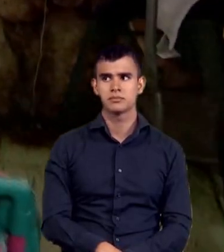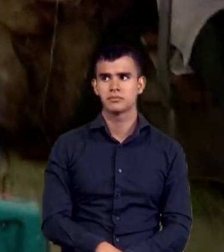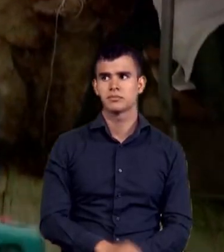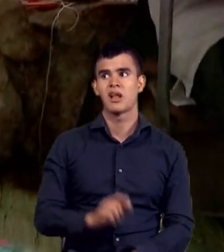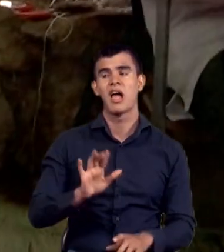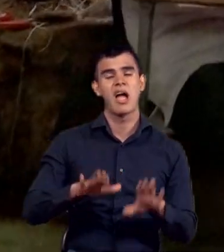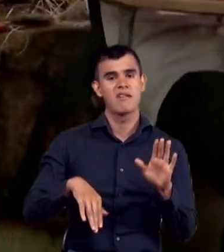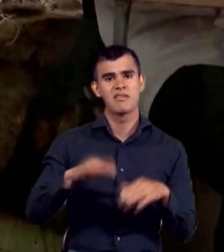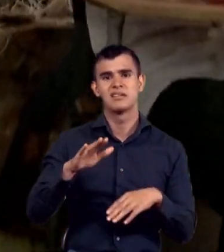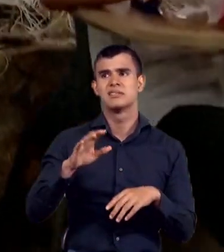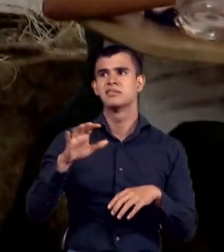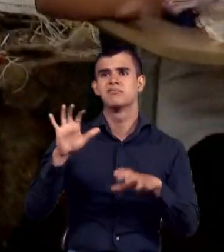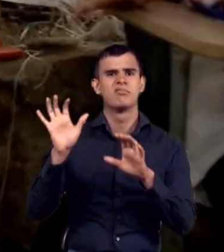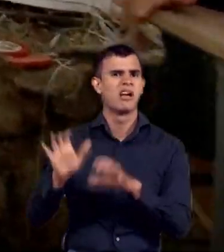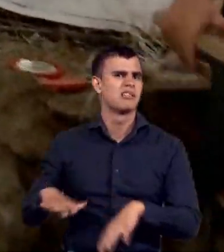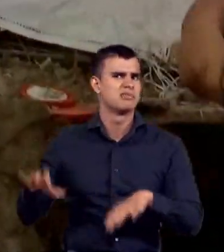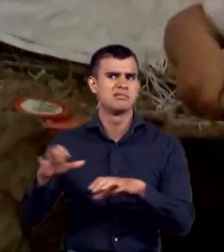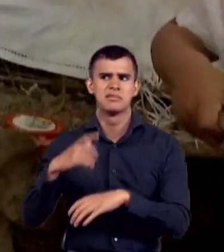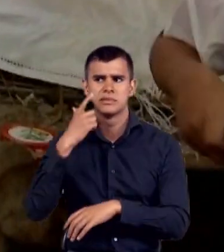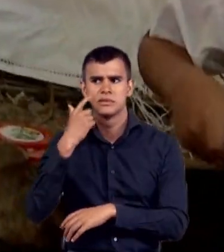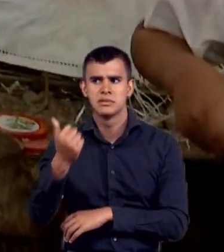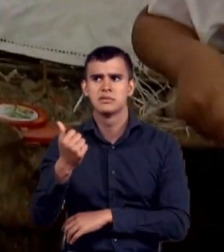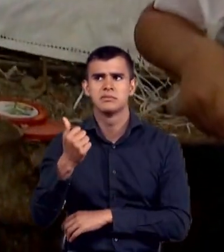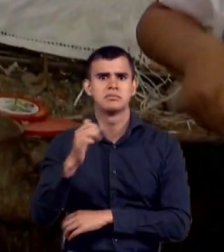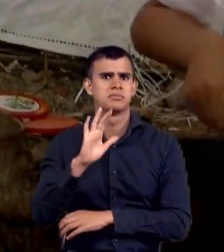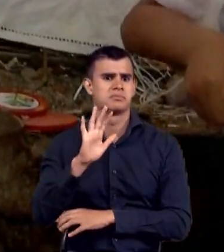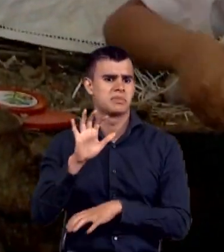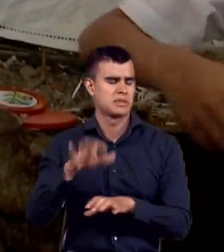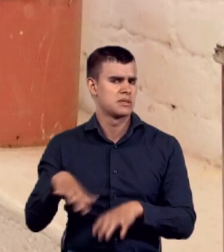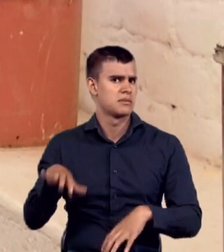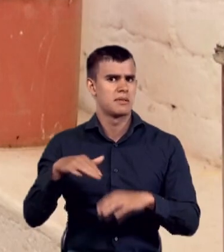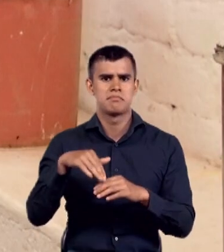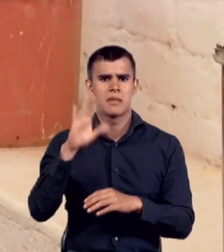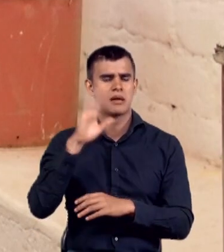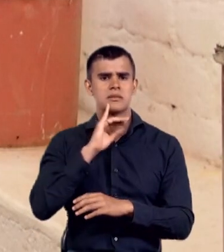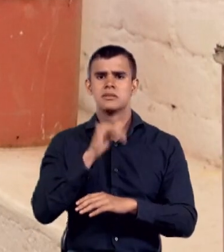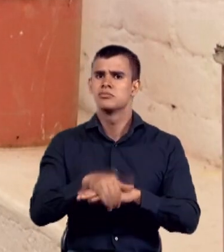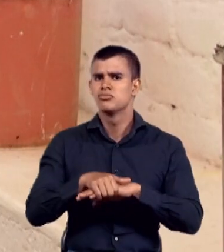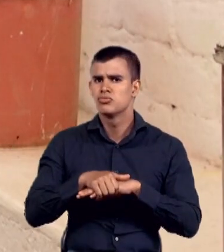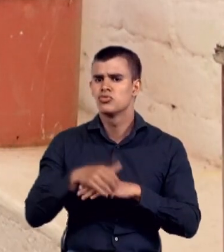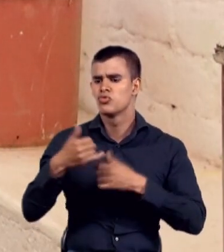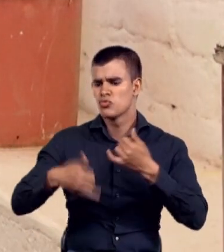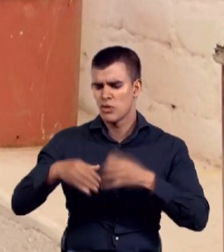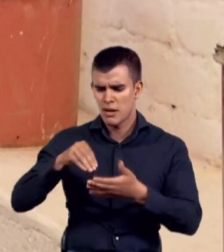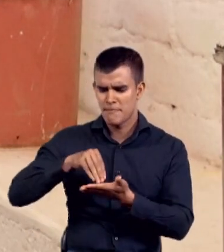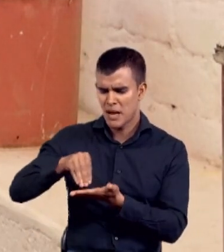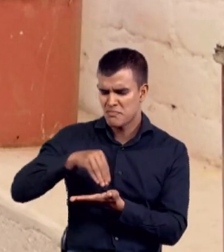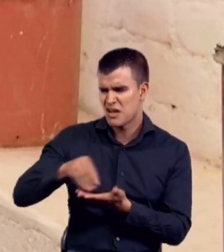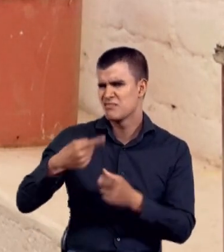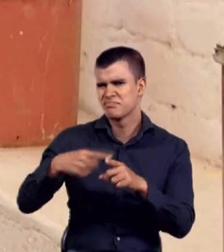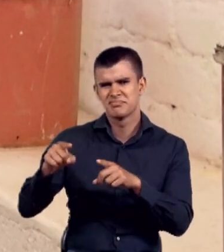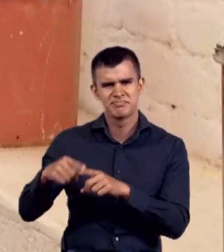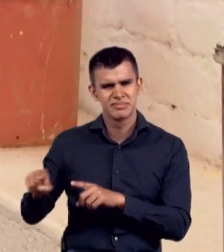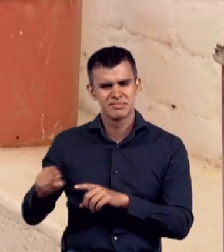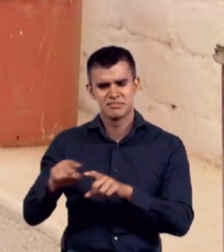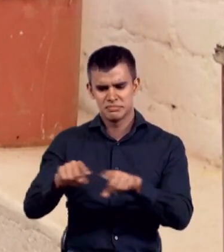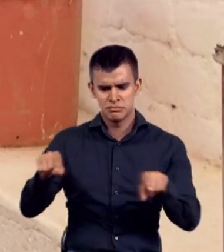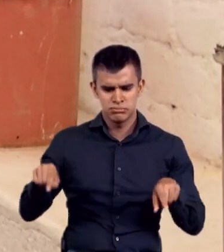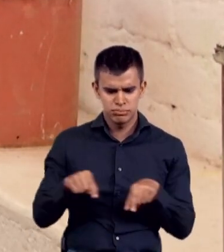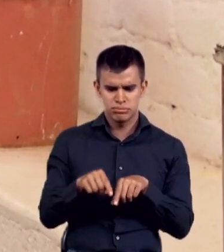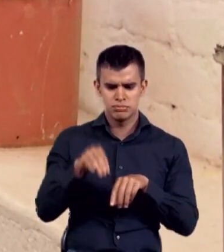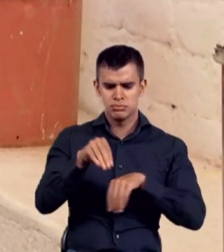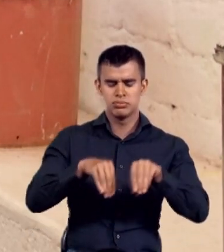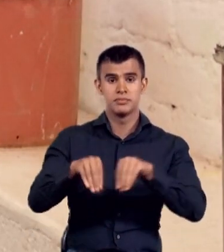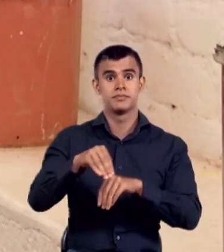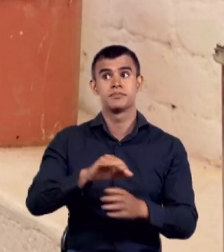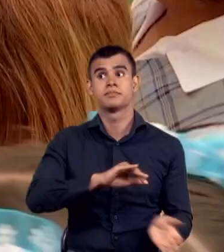Y porque algunas veces hacemos actividades chéveres, hablando en inglés, jugamos con algunos juegos